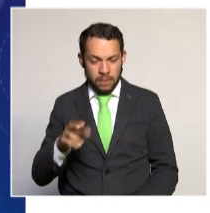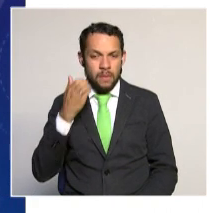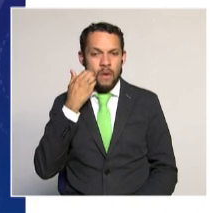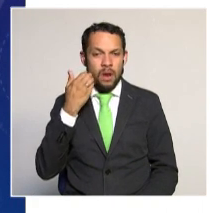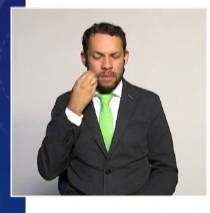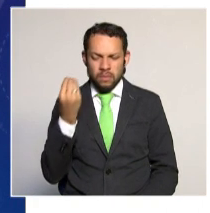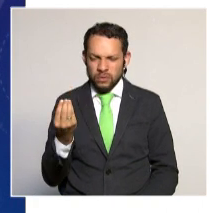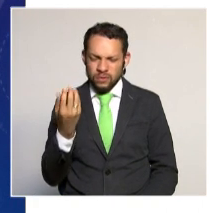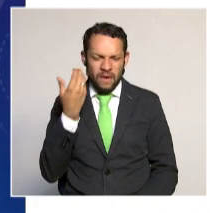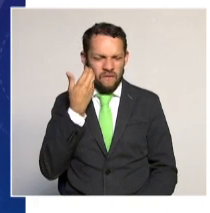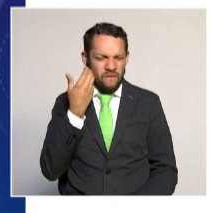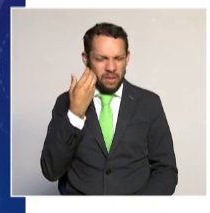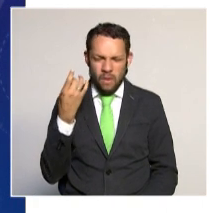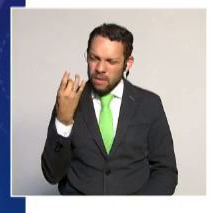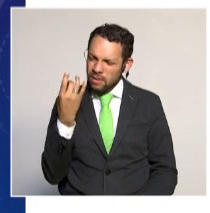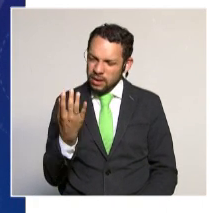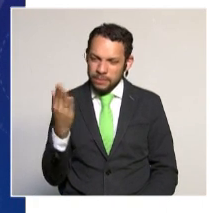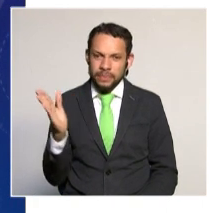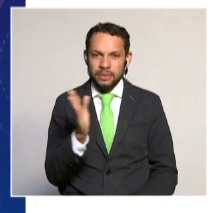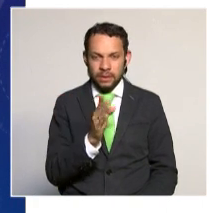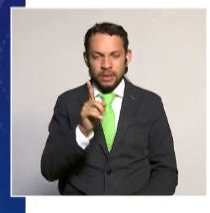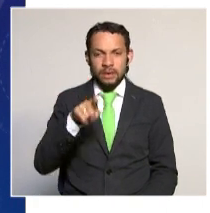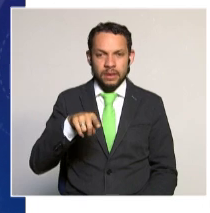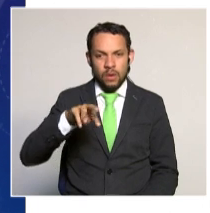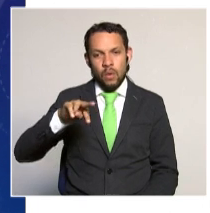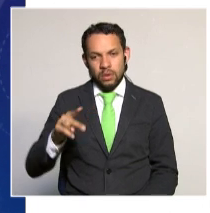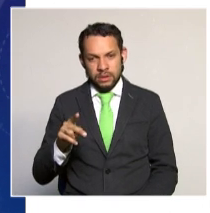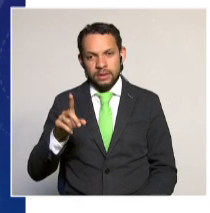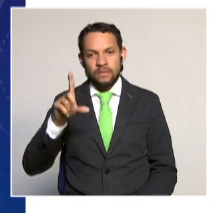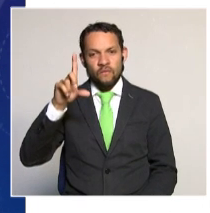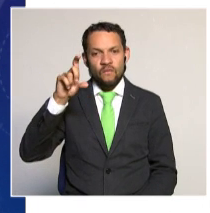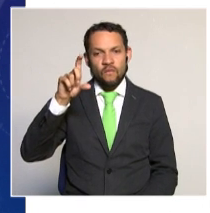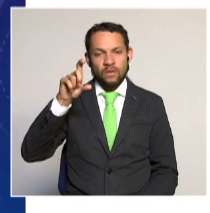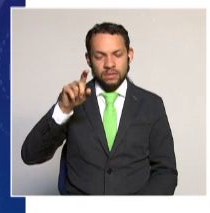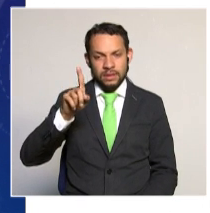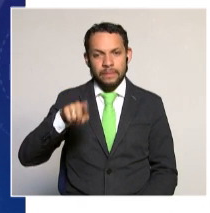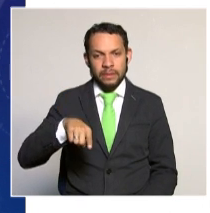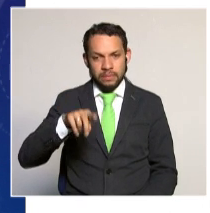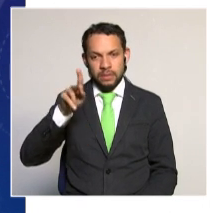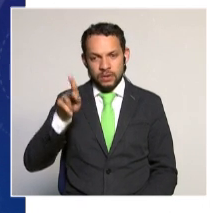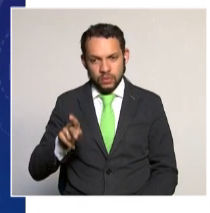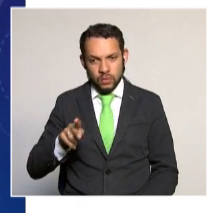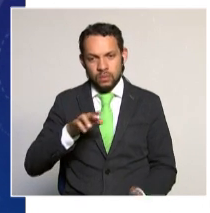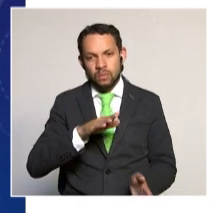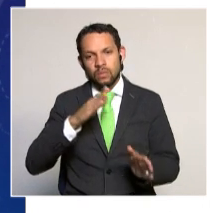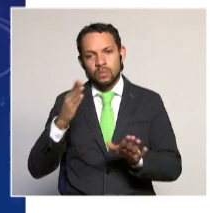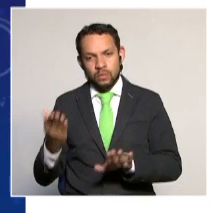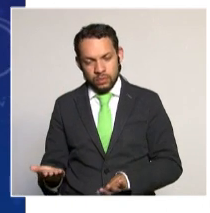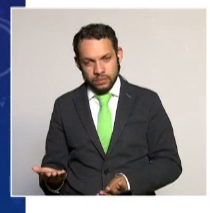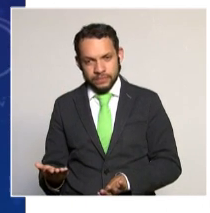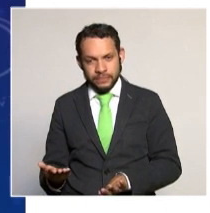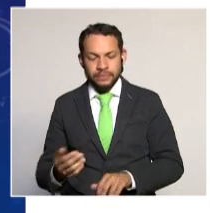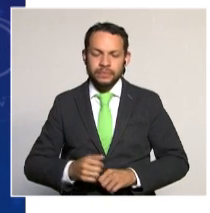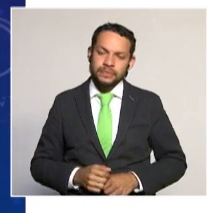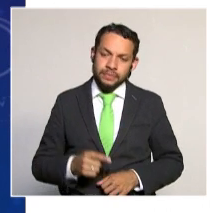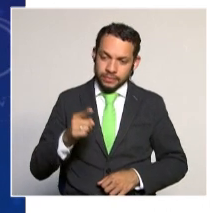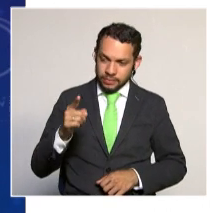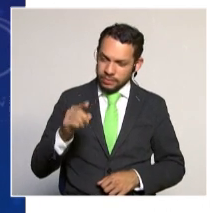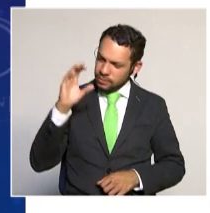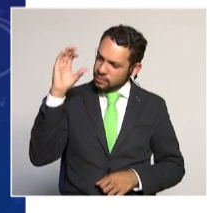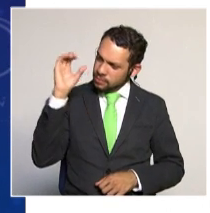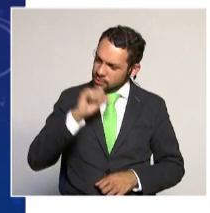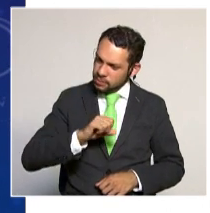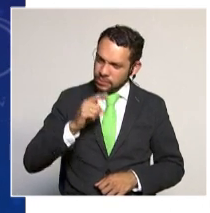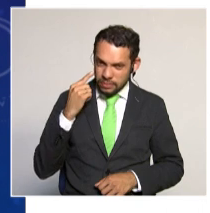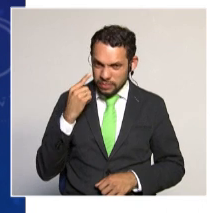constantemente. Observé esta otra imagen post-mortem en la región inferior. Ustedes identifican